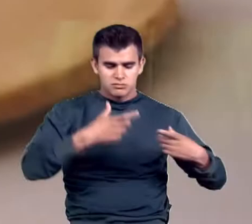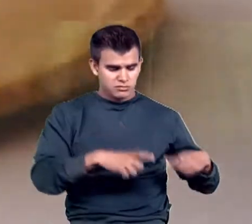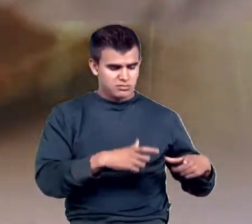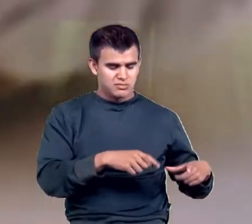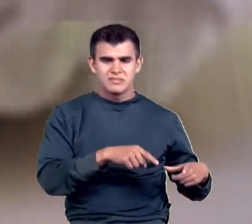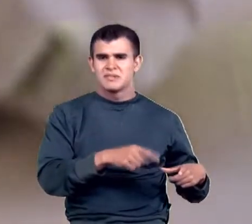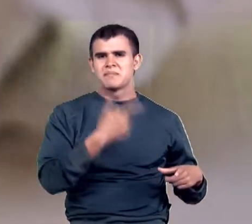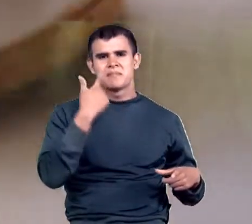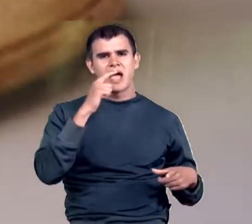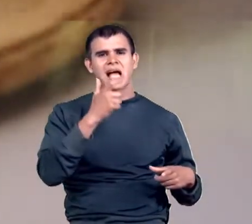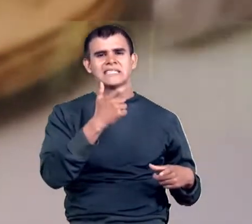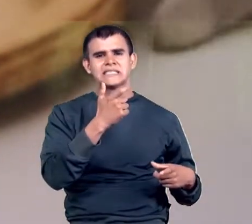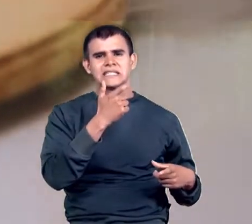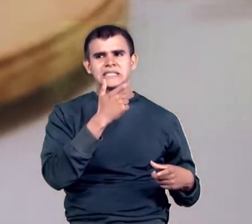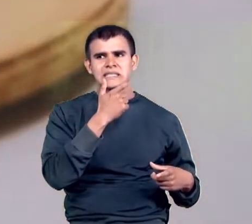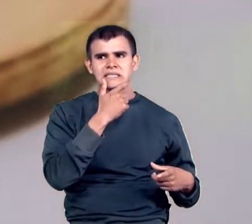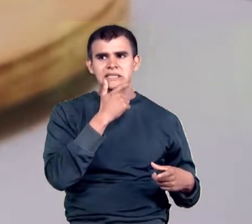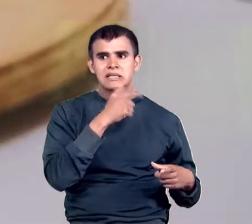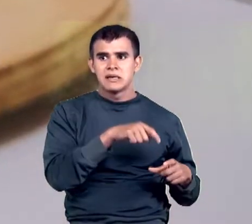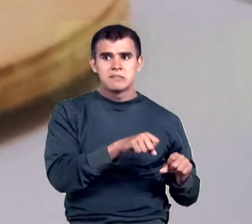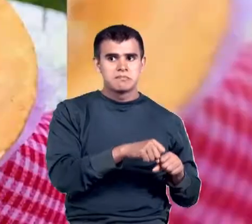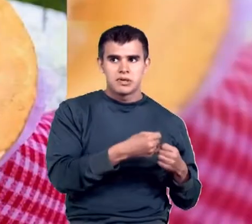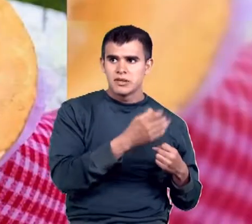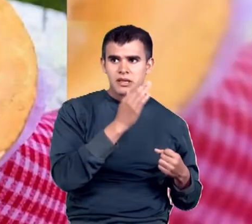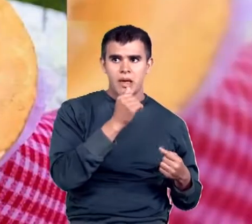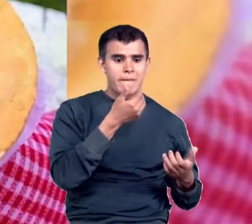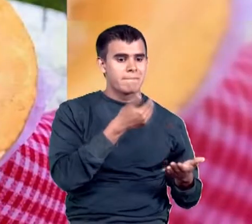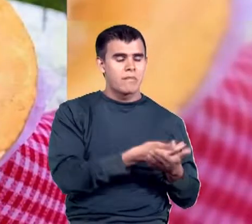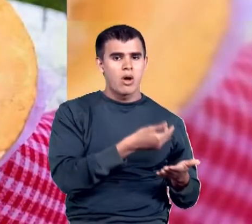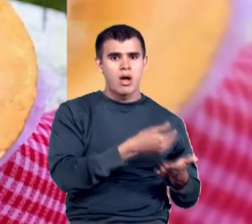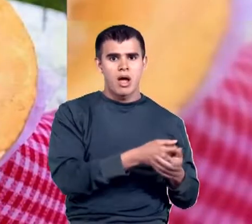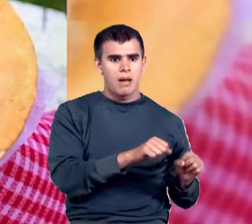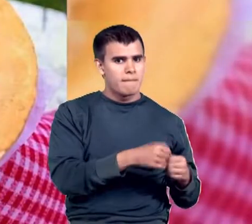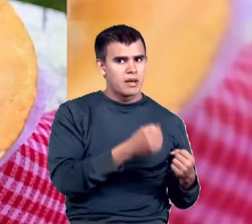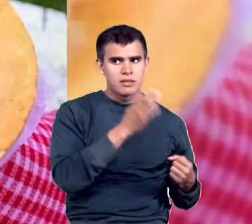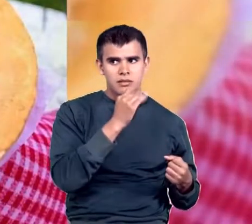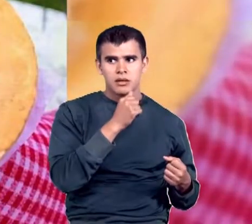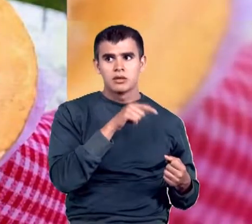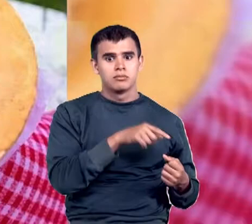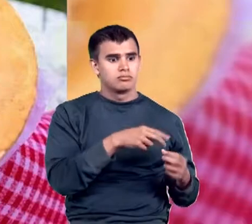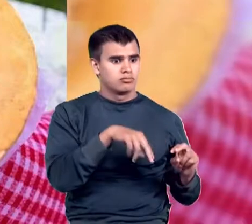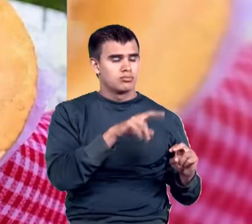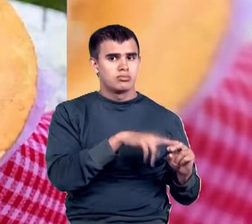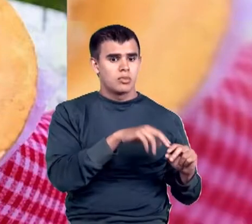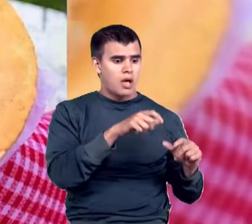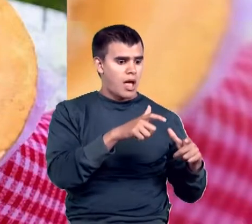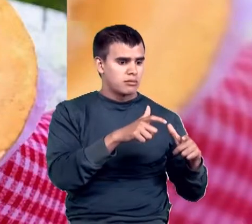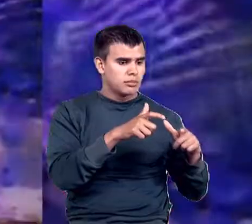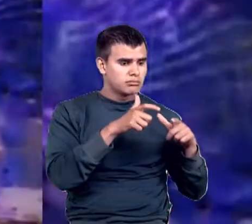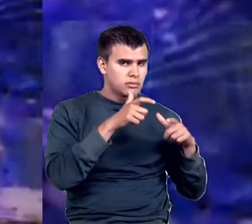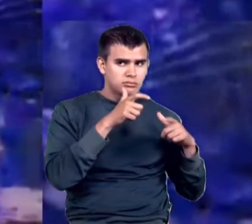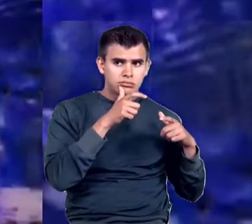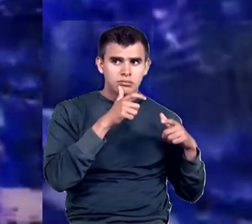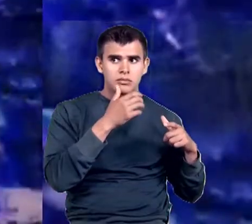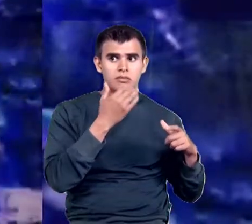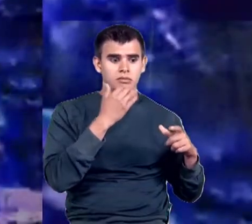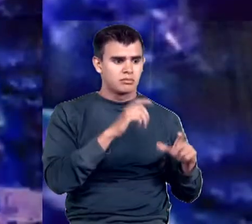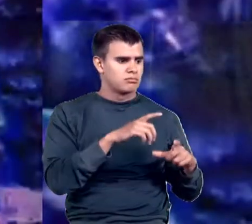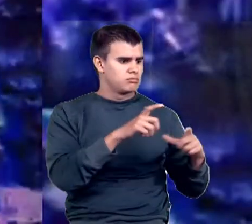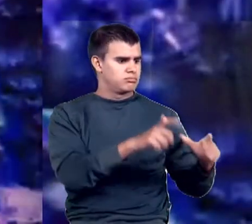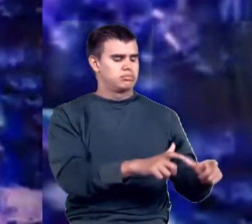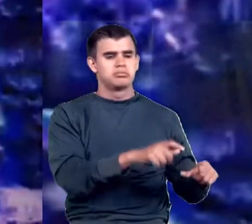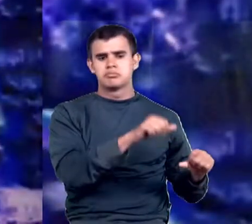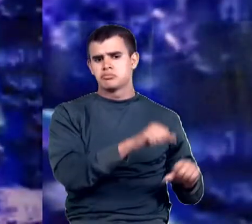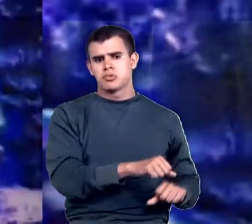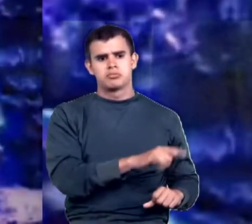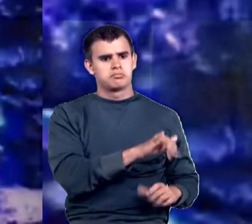damos una fortaleza a la galleta para que no se rompa y pueda soportar la humedad. Y es totalmente natural. Es un alimento que cuando está en la intemperie